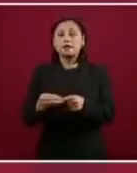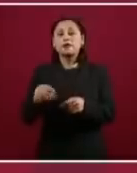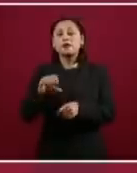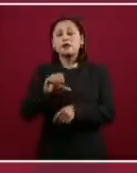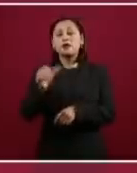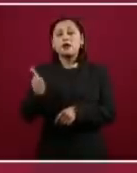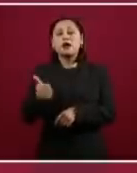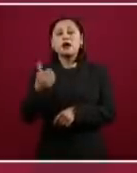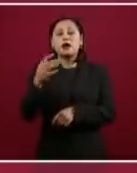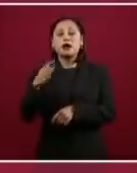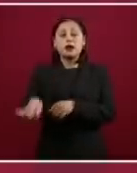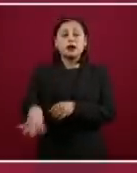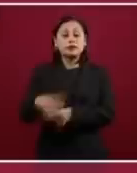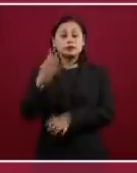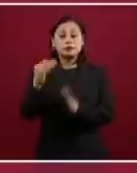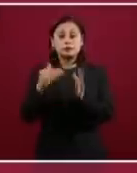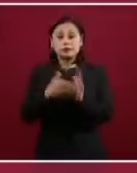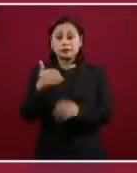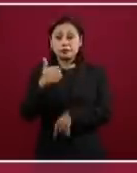14,600 pesos la tonelada.